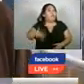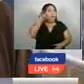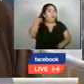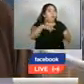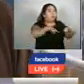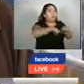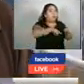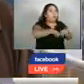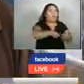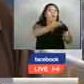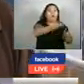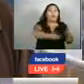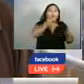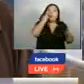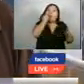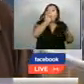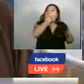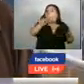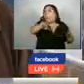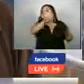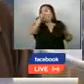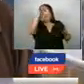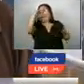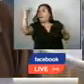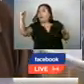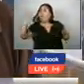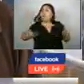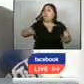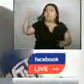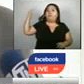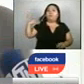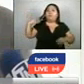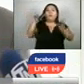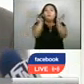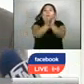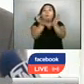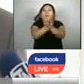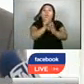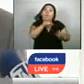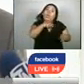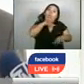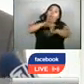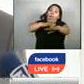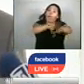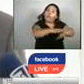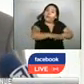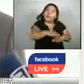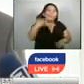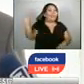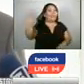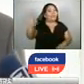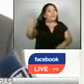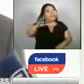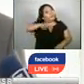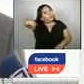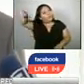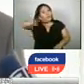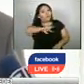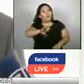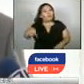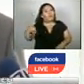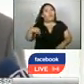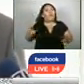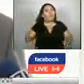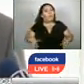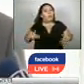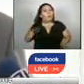Actualmente, Quijano se encuentra fuera del país desde el pasado mes de mayo, cuando anunció que atendería asuntos familiares. Tras el